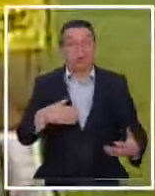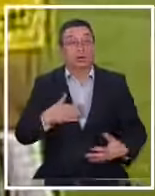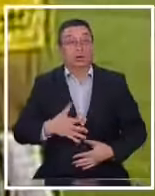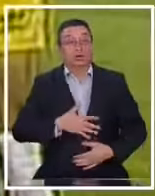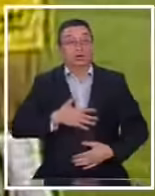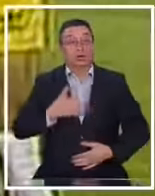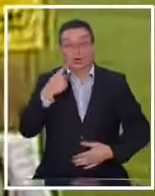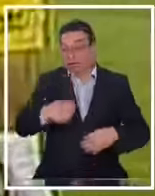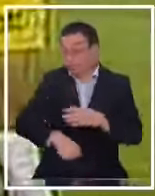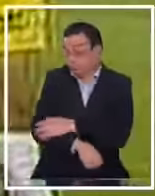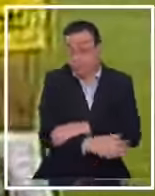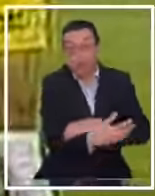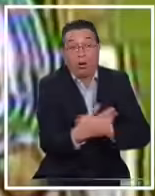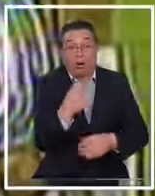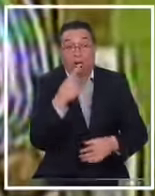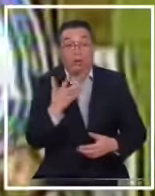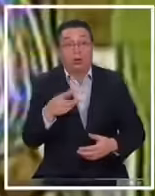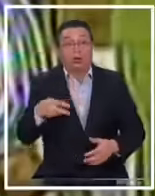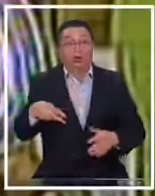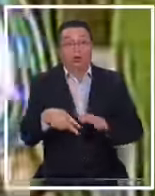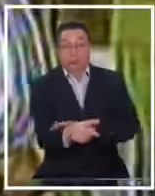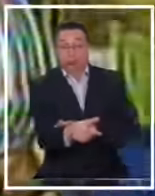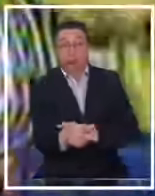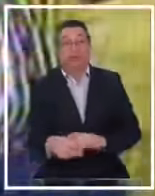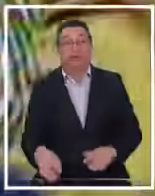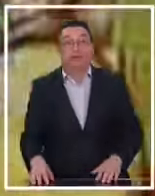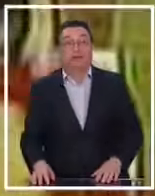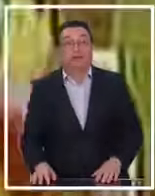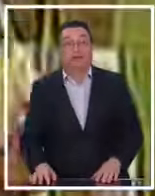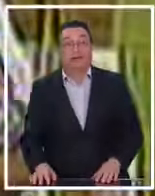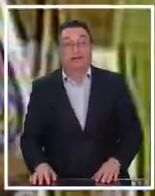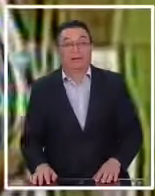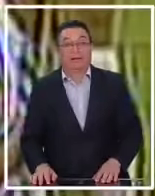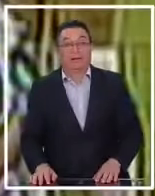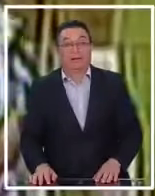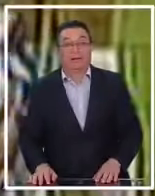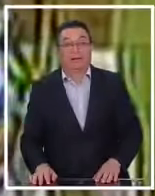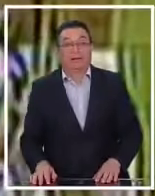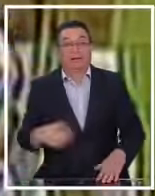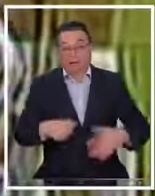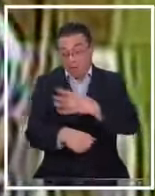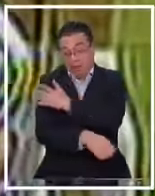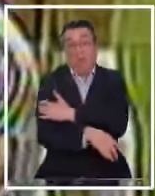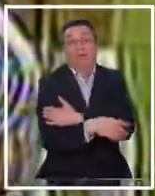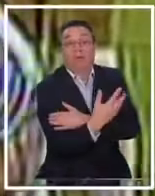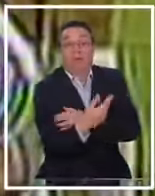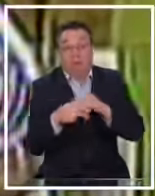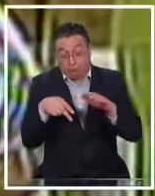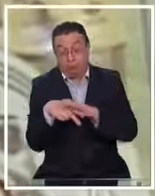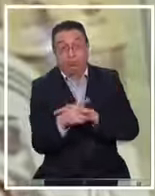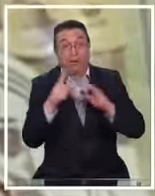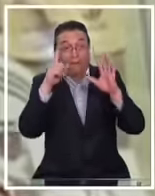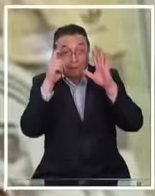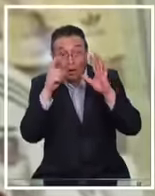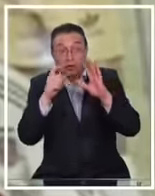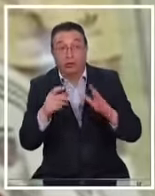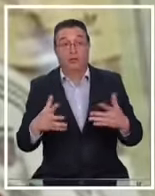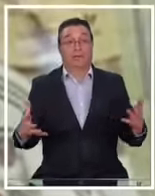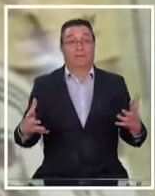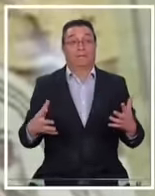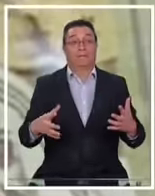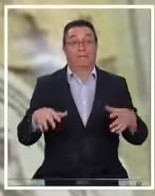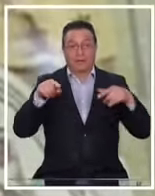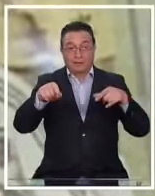alguien que es poco menos que se barre por el pasto, se desliza y me pasa un poco a llegar y se pone para la foto. El